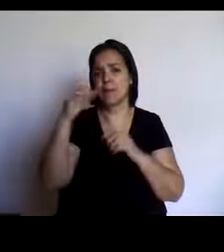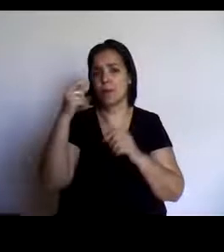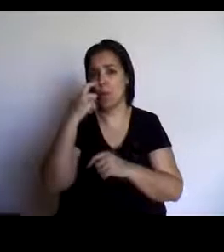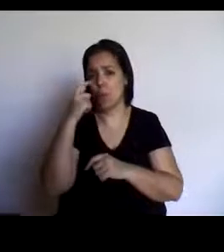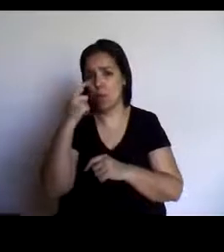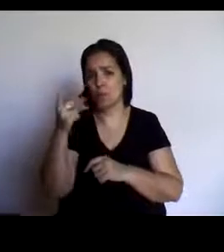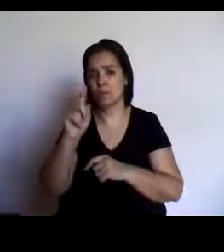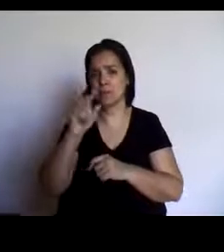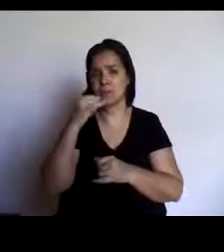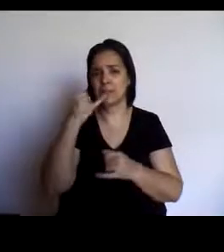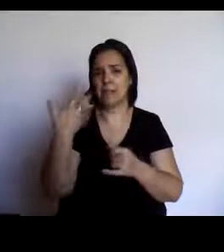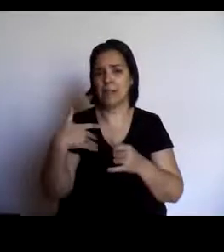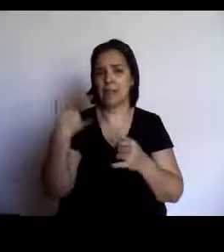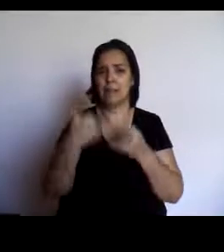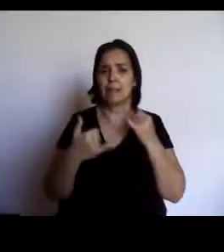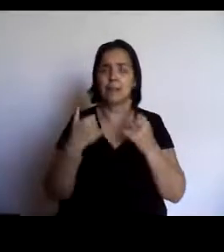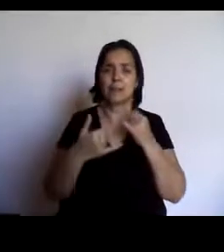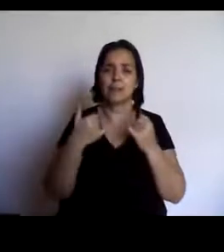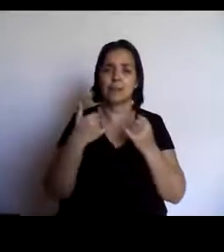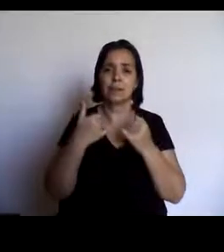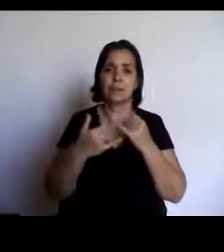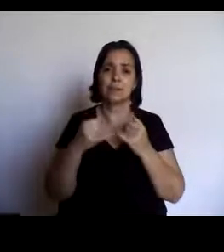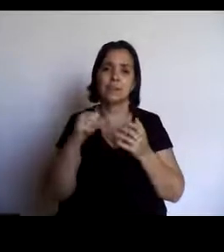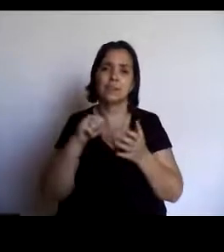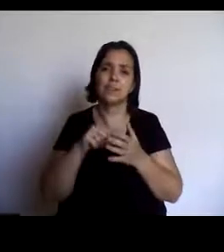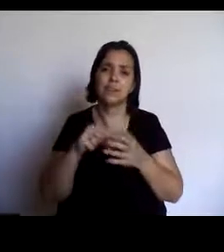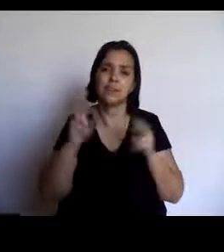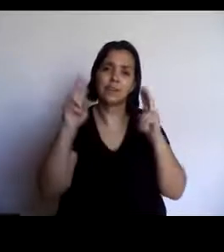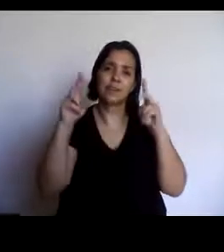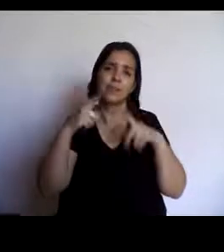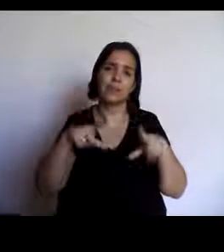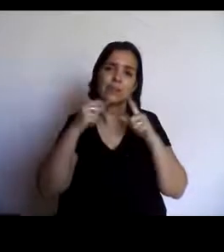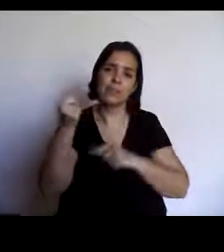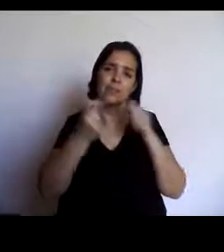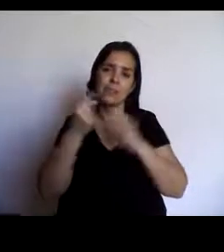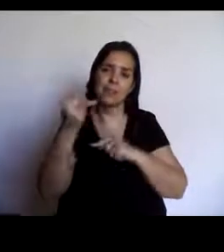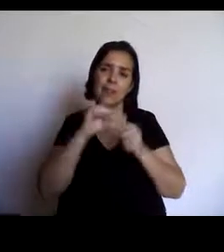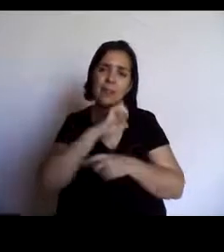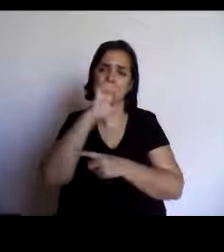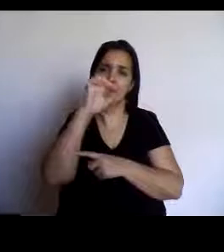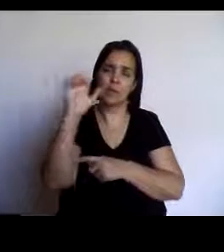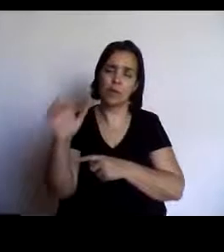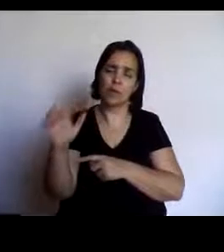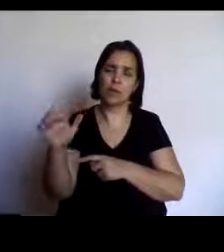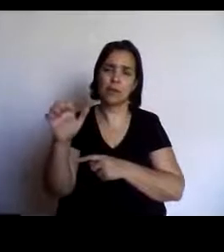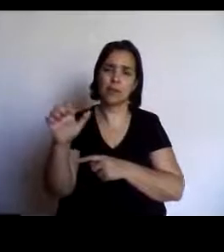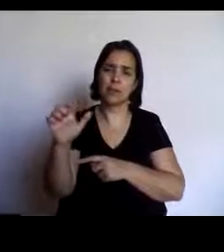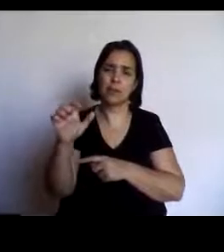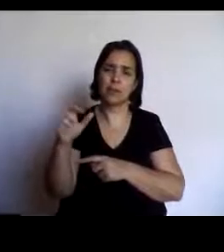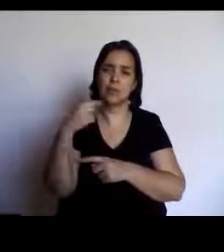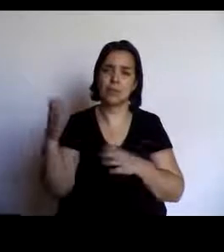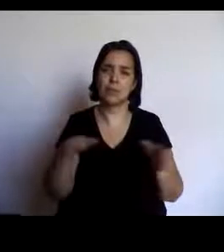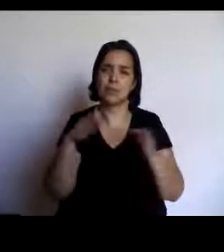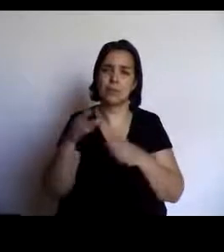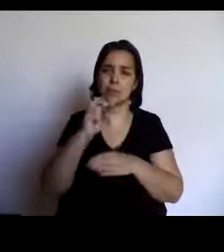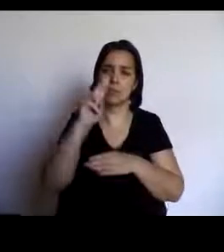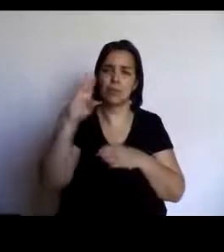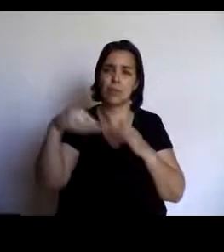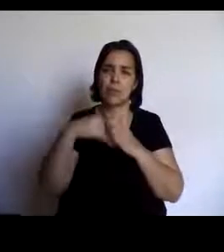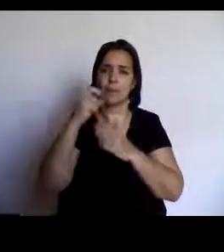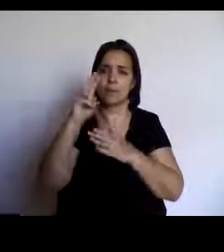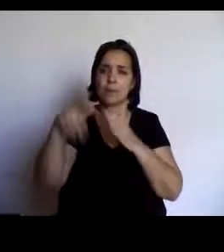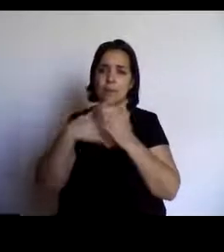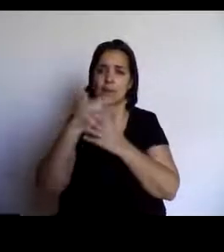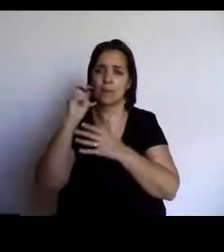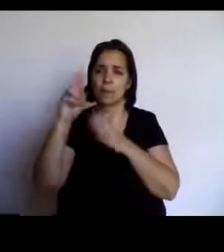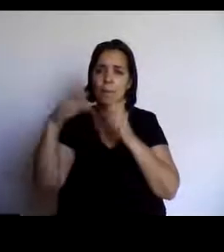Y, por último, el sexto seminario sobre el nuevo marco financiero plurianual de la Unión Europea para el periodo de financiación